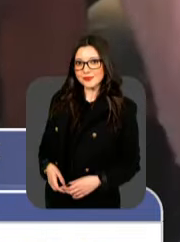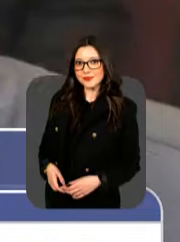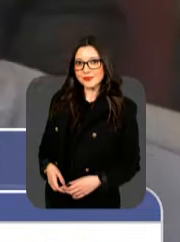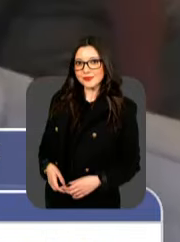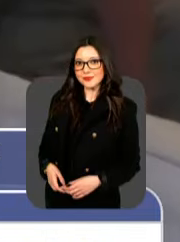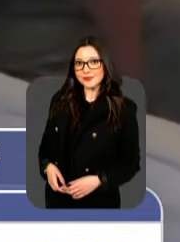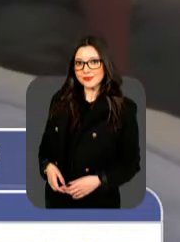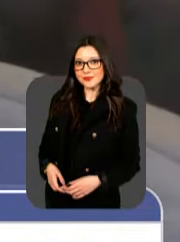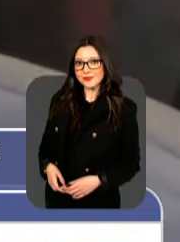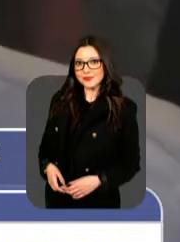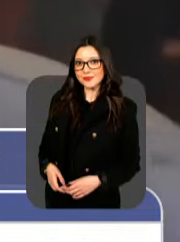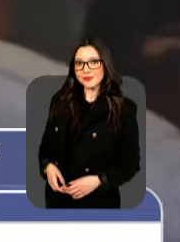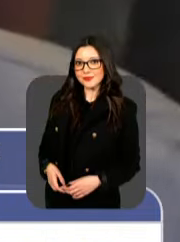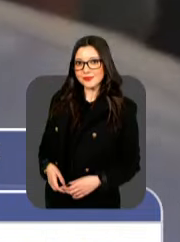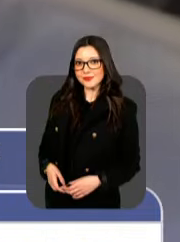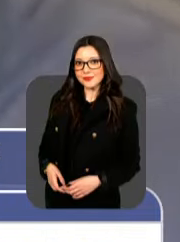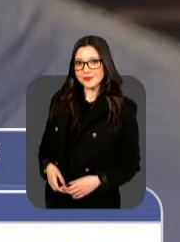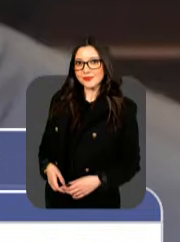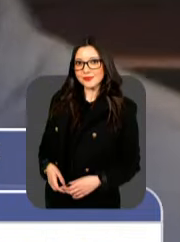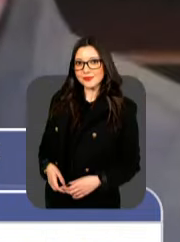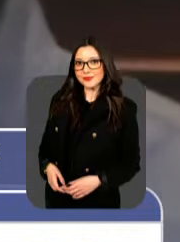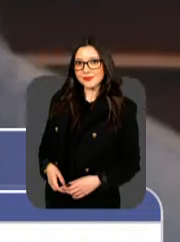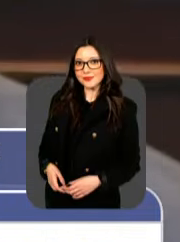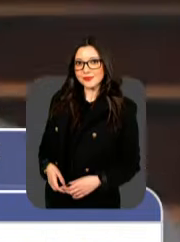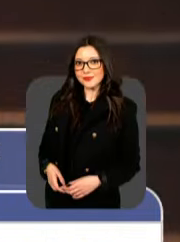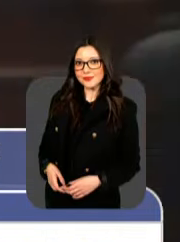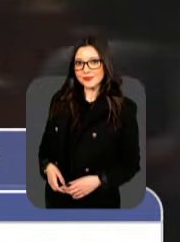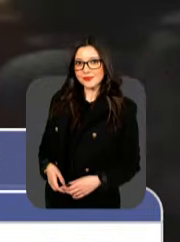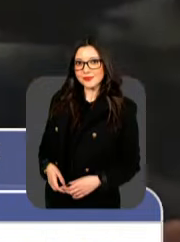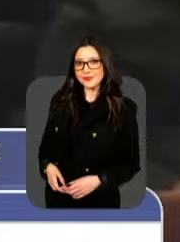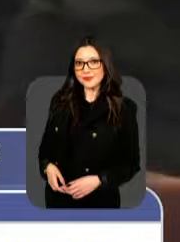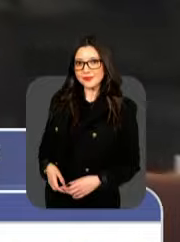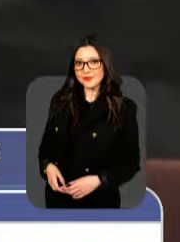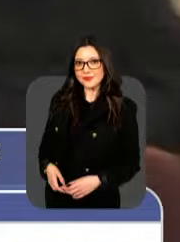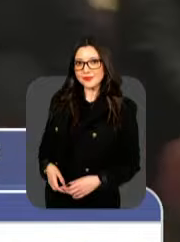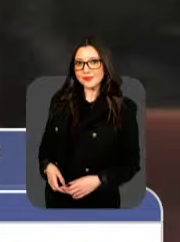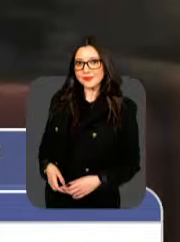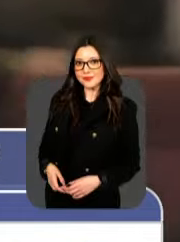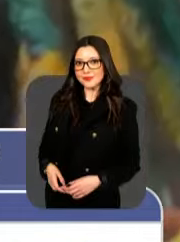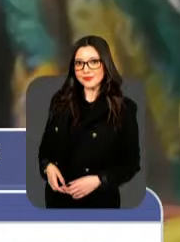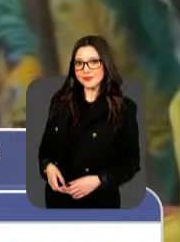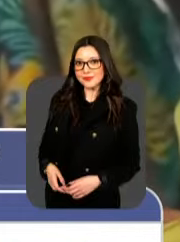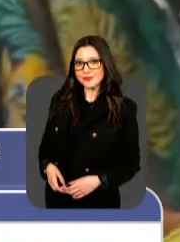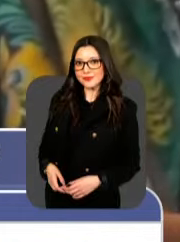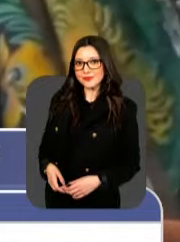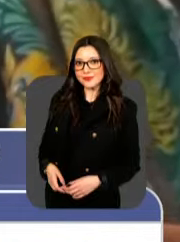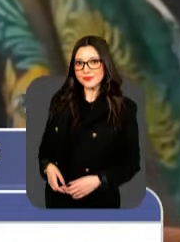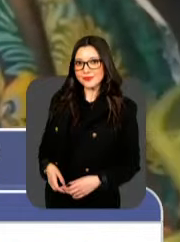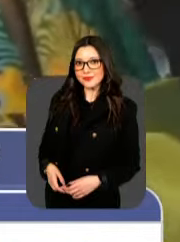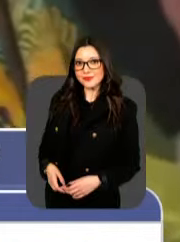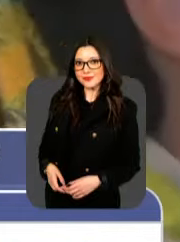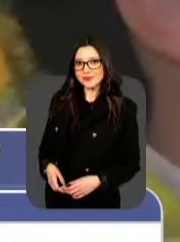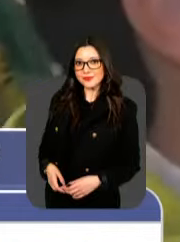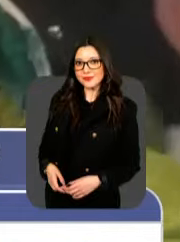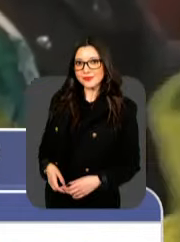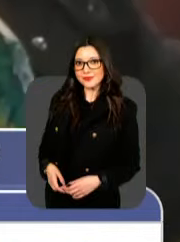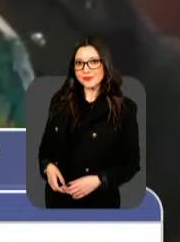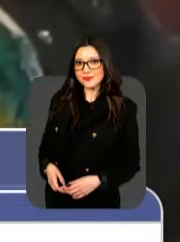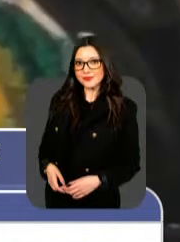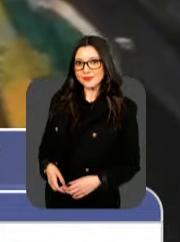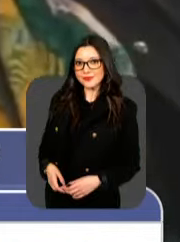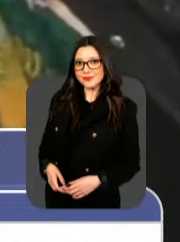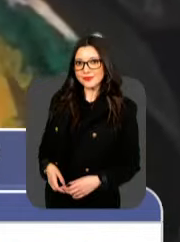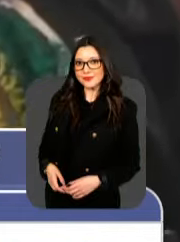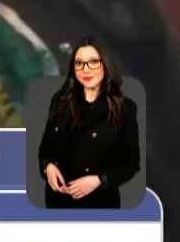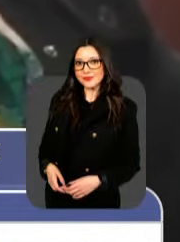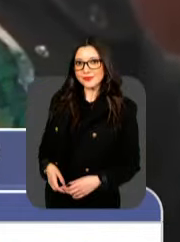que ahí, ¿quién está en esa actividad? Está Eduardo Serna, director general de la PDI, está la ministra Toá y está el nuevo